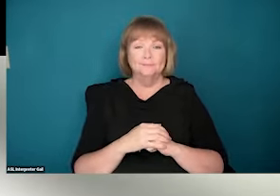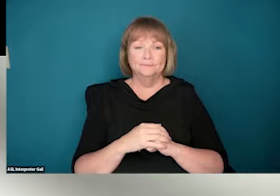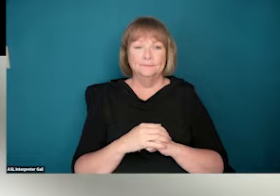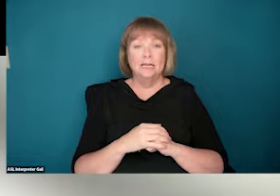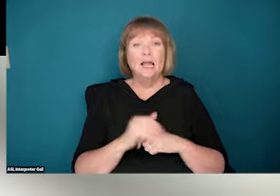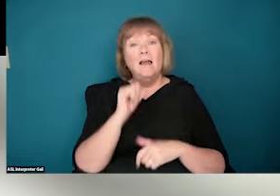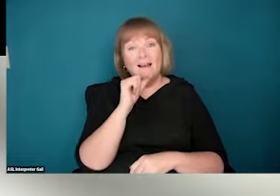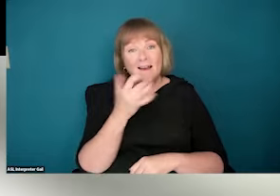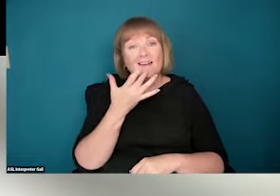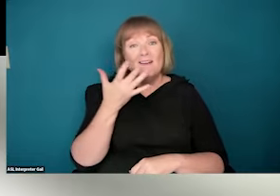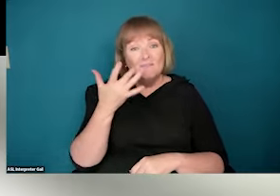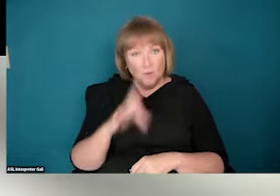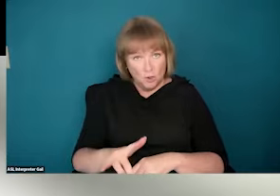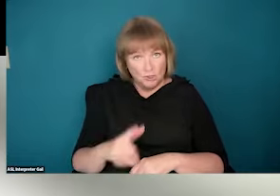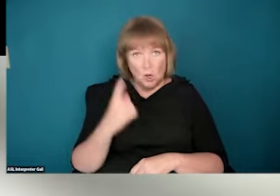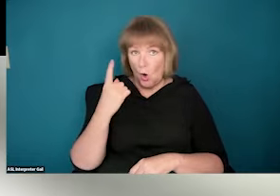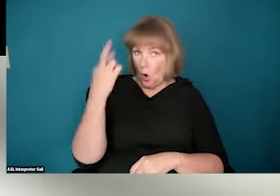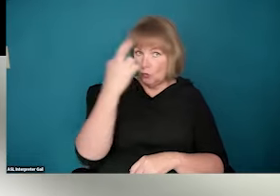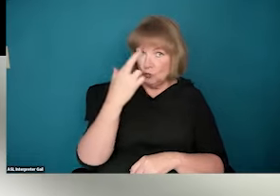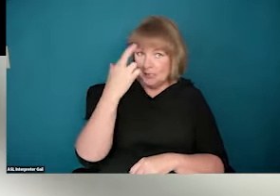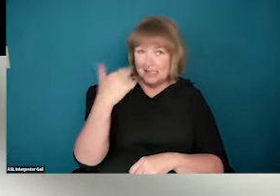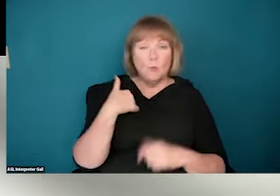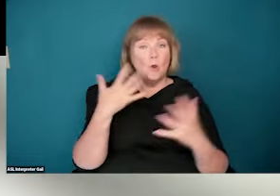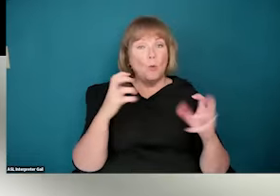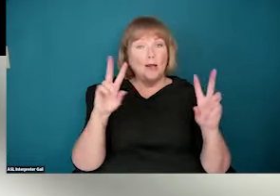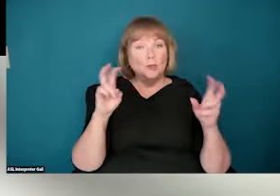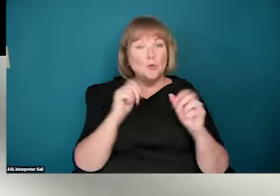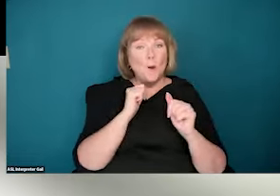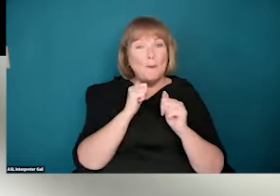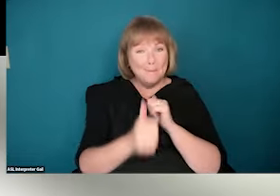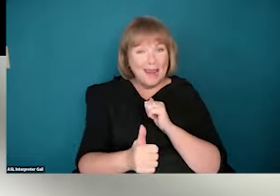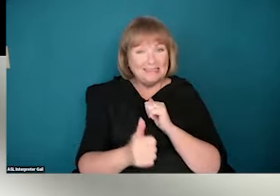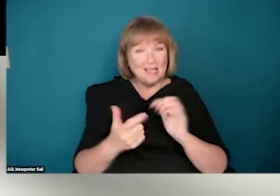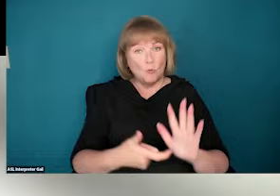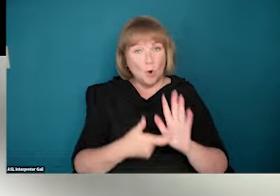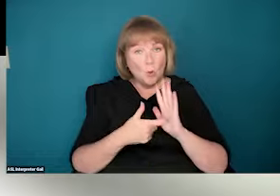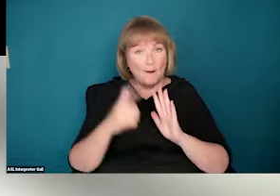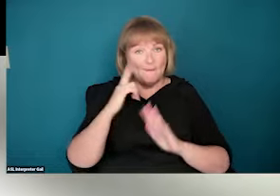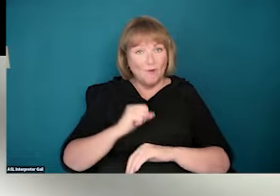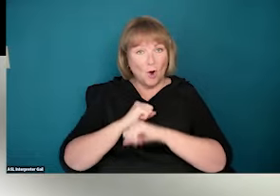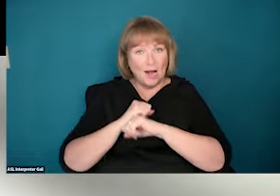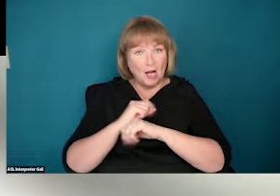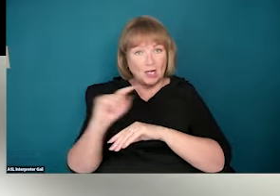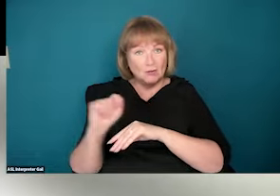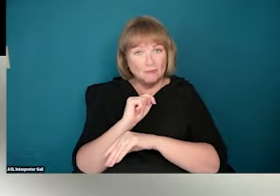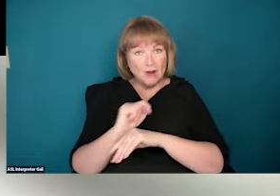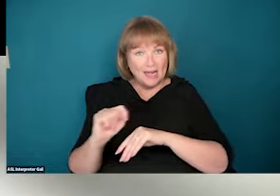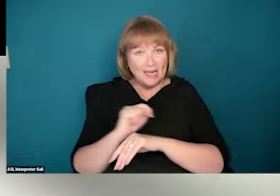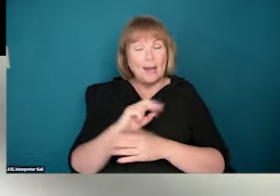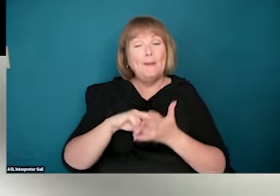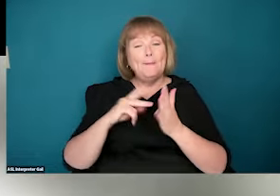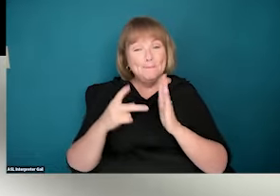con respecto a cómo funciona todo eso. Y desafortunadamente, por eso es que nosotros